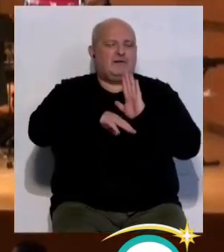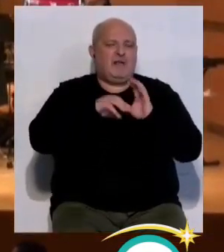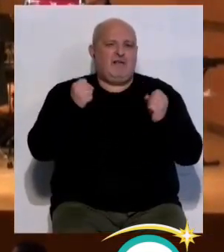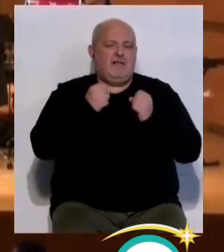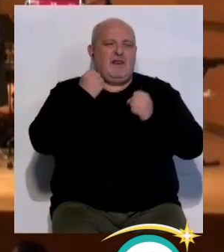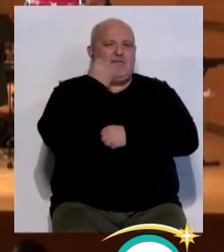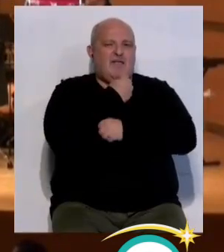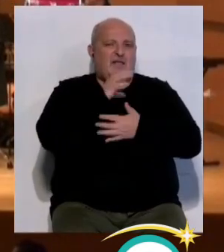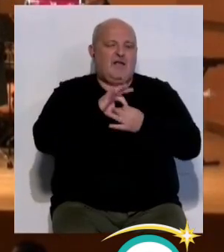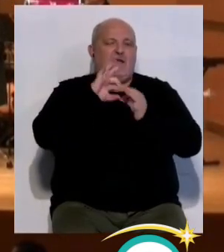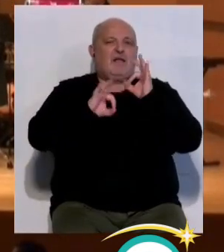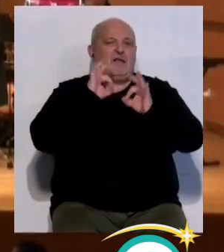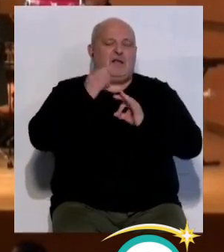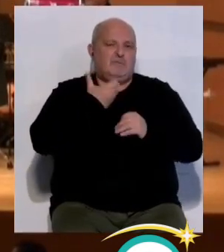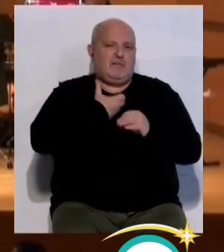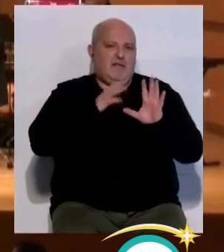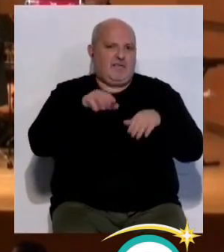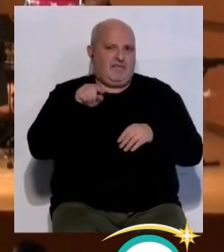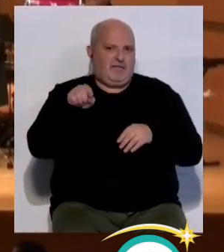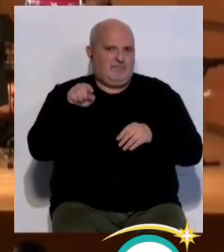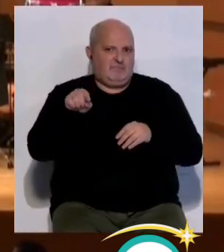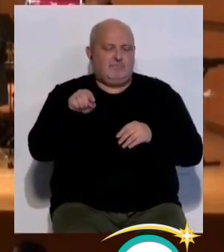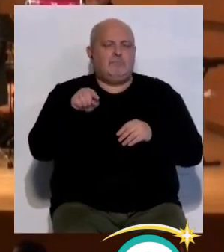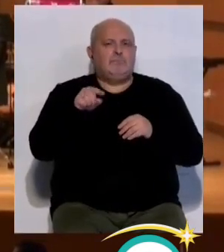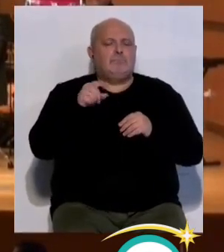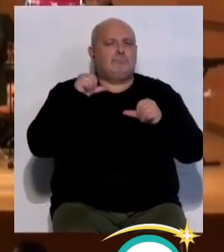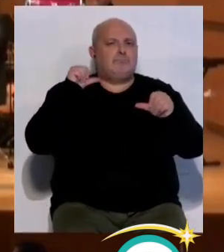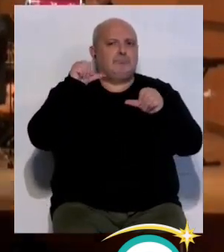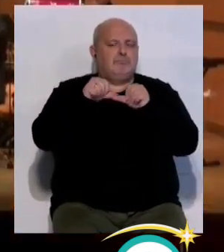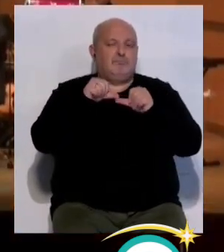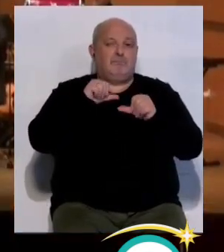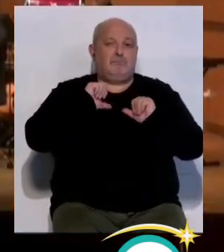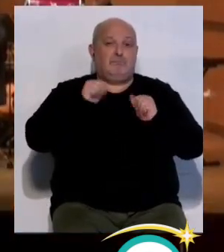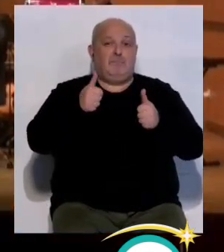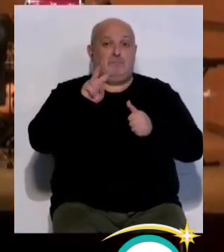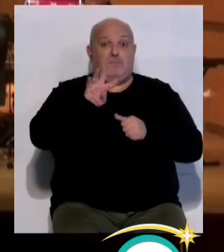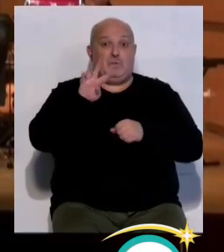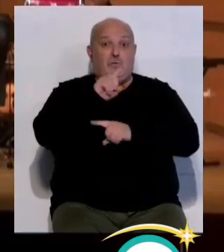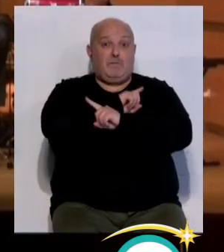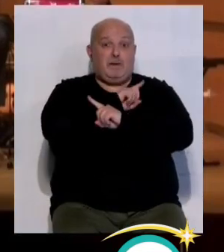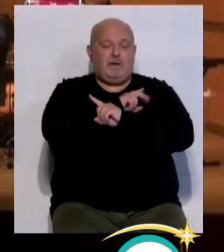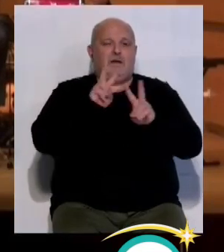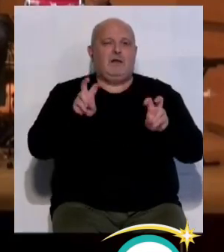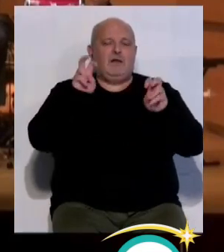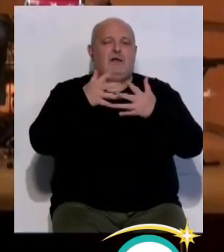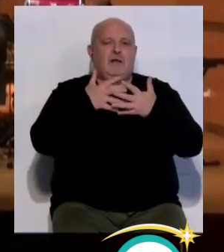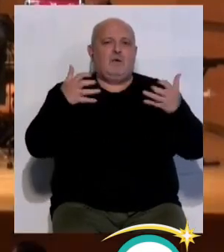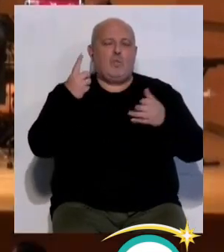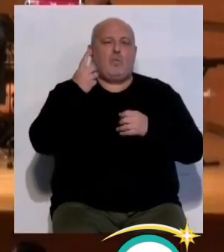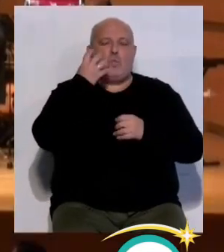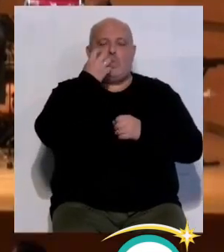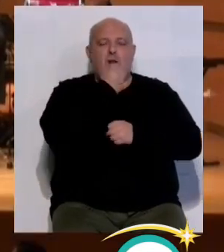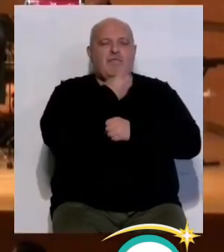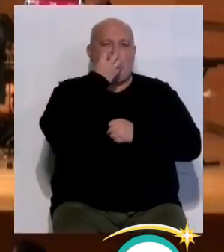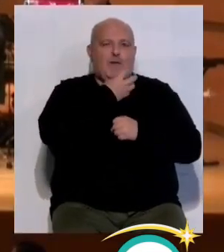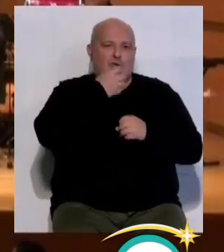actividades navideñas organizadas por el Ayuntamiento de Cádiz, que se viene desarrollando desde el pasado 24 de noviembre bajo el eslogan Una